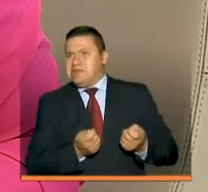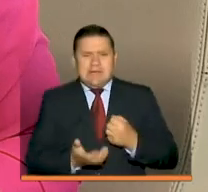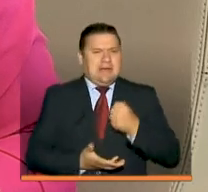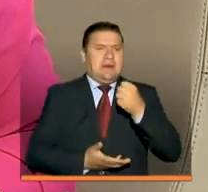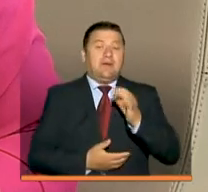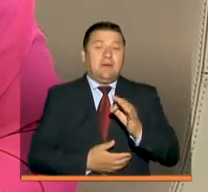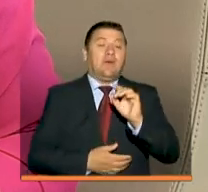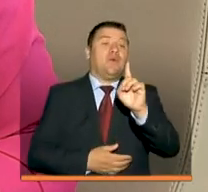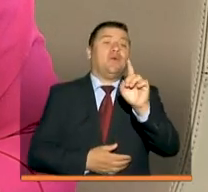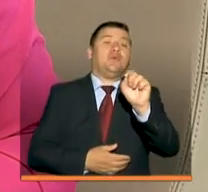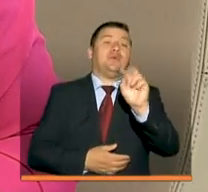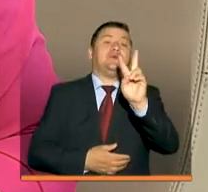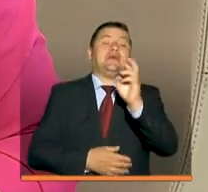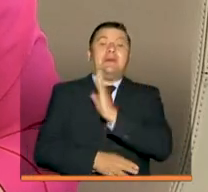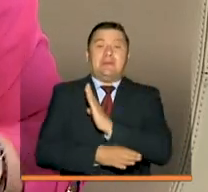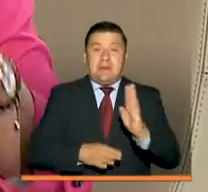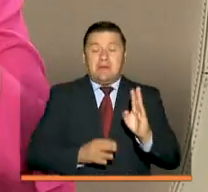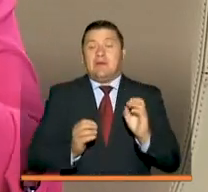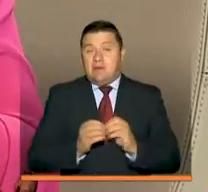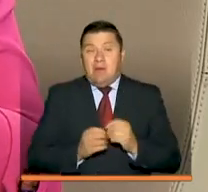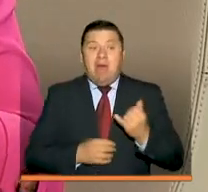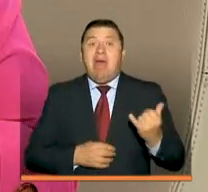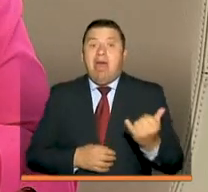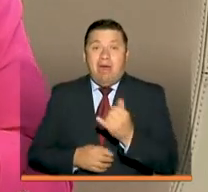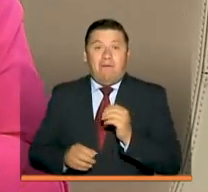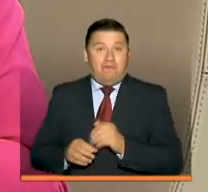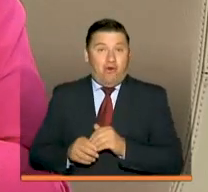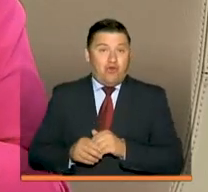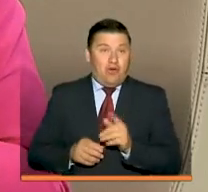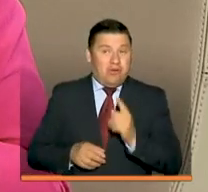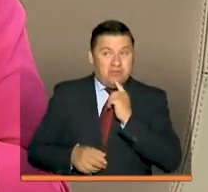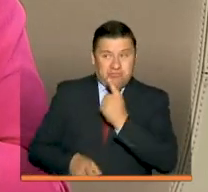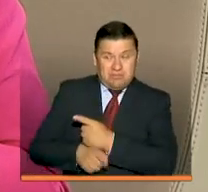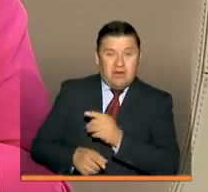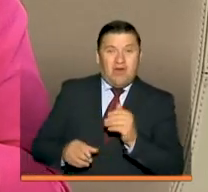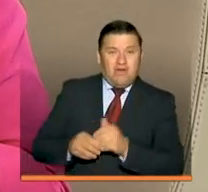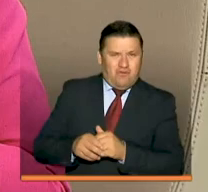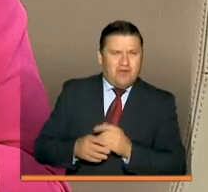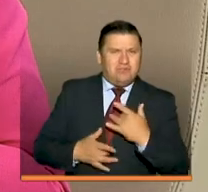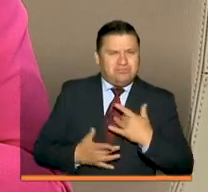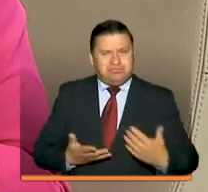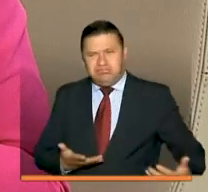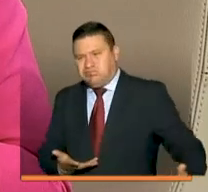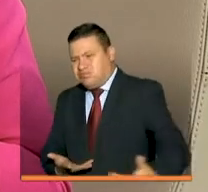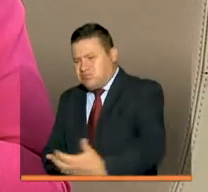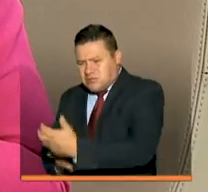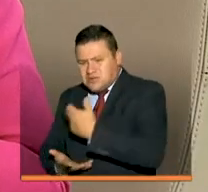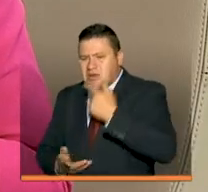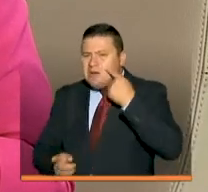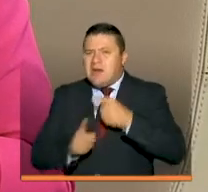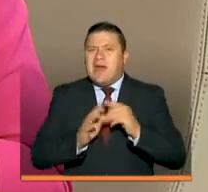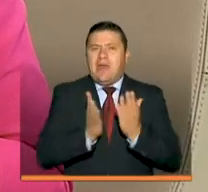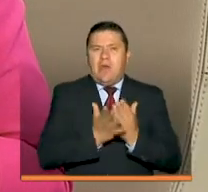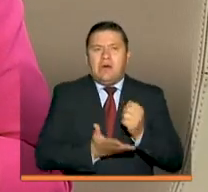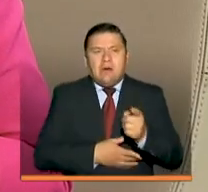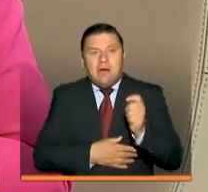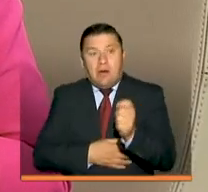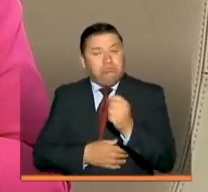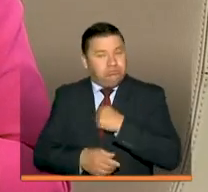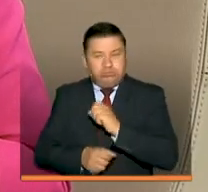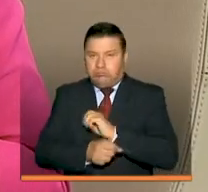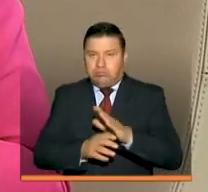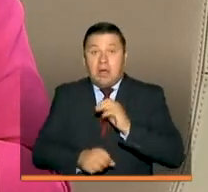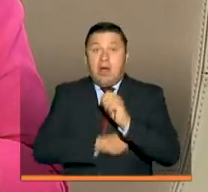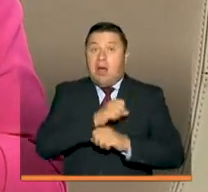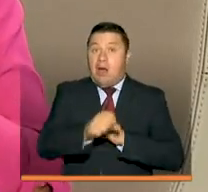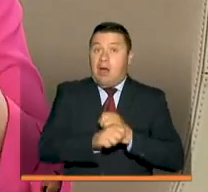superan más de 1.7 billones. Y allí está el fondo, presidente, que usted menciona, Fondo Solidaridad por la Educación. Y la buena noticia es que